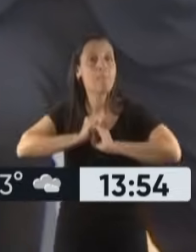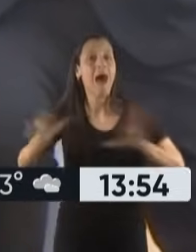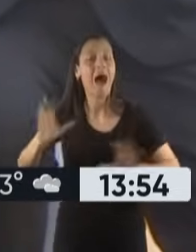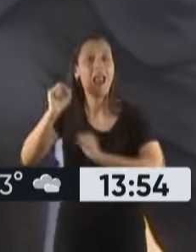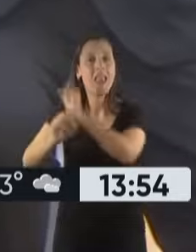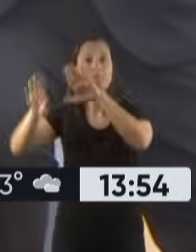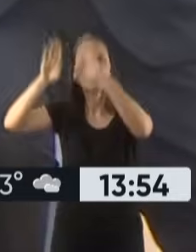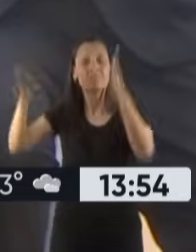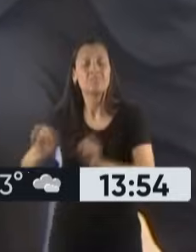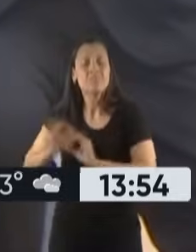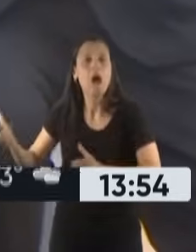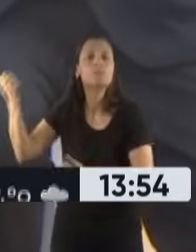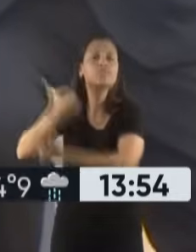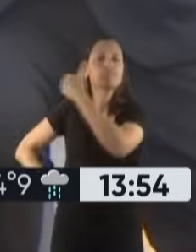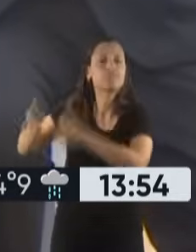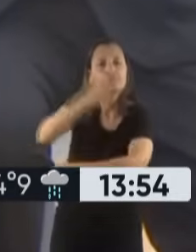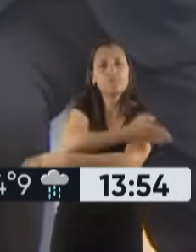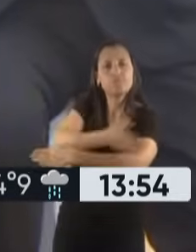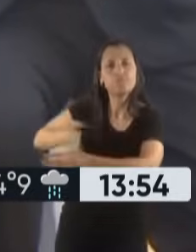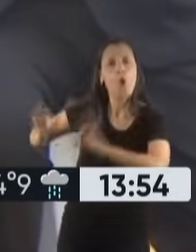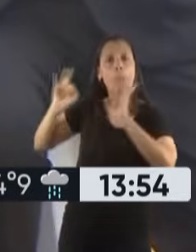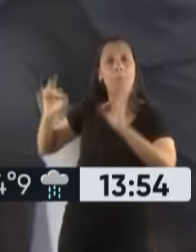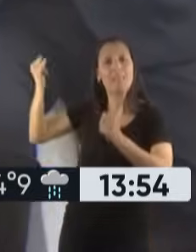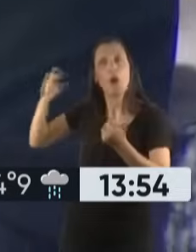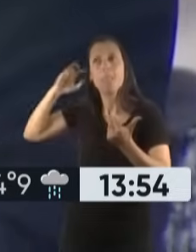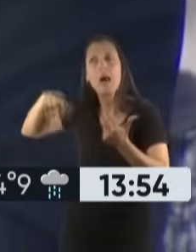Y me explicó, todas las ideas que tenía en la cabeza.